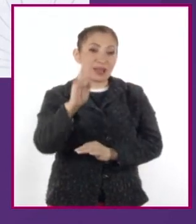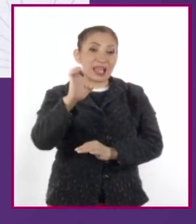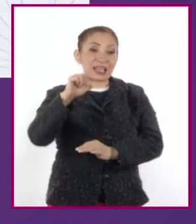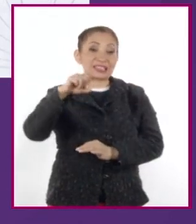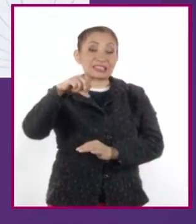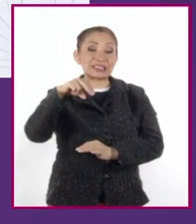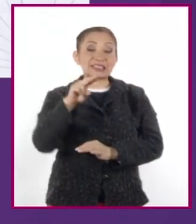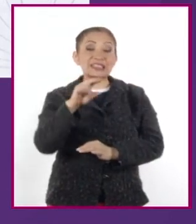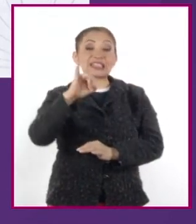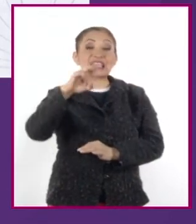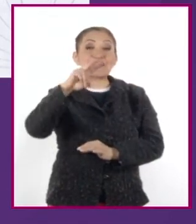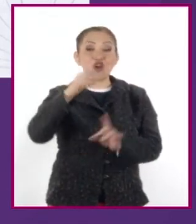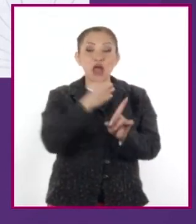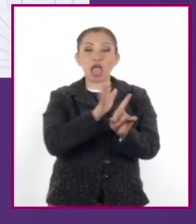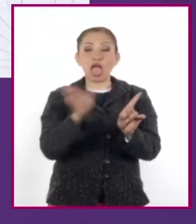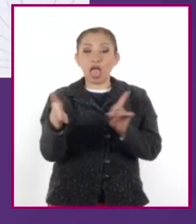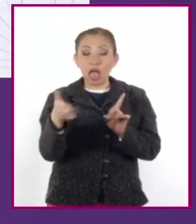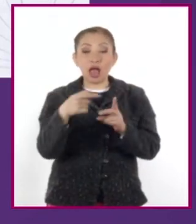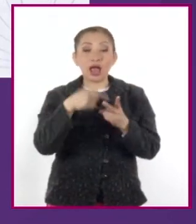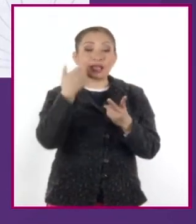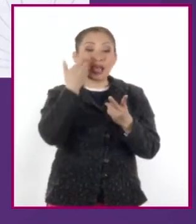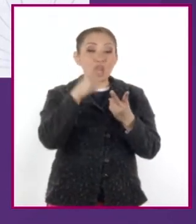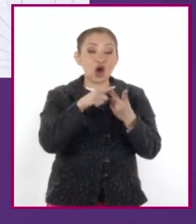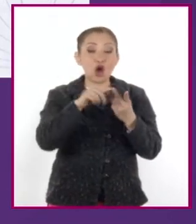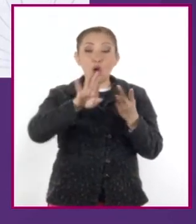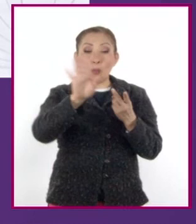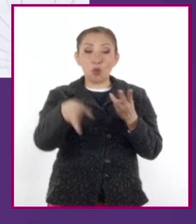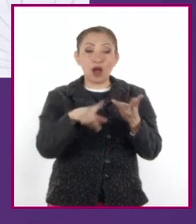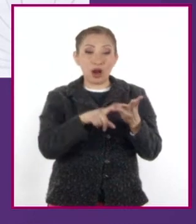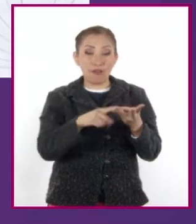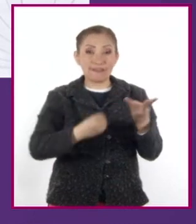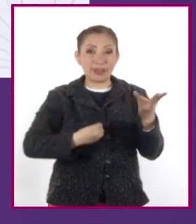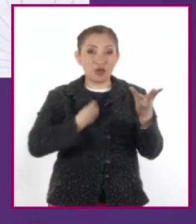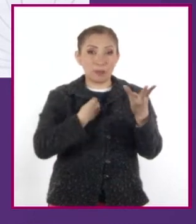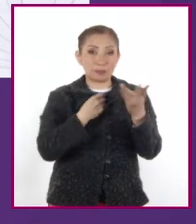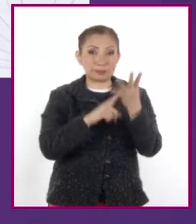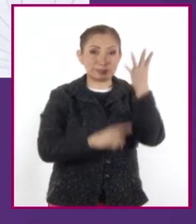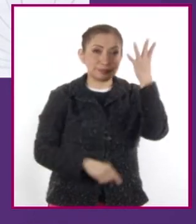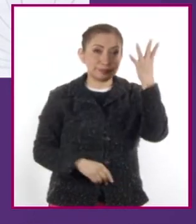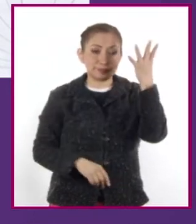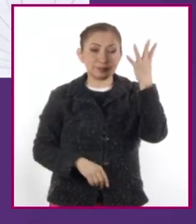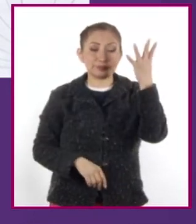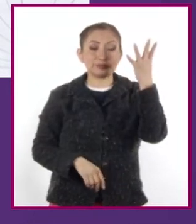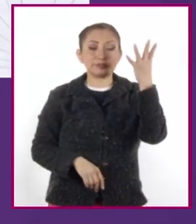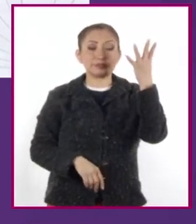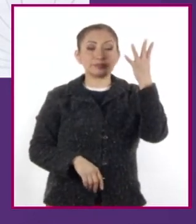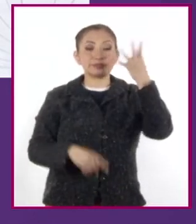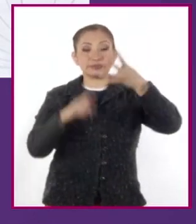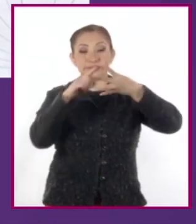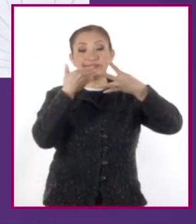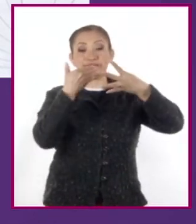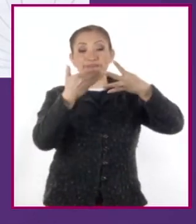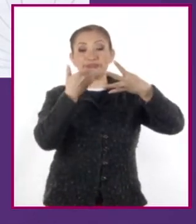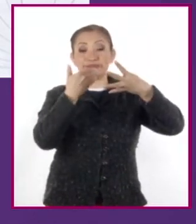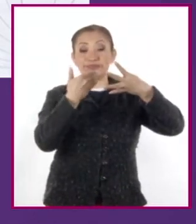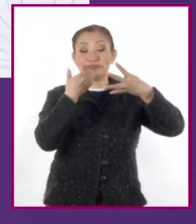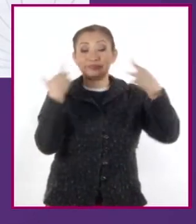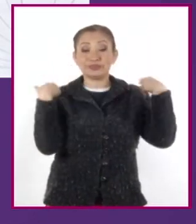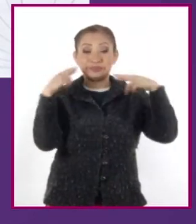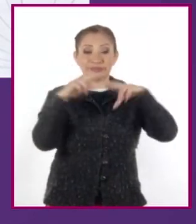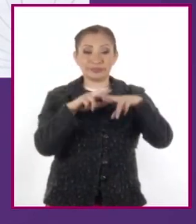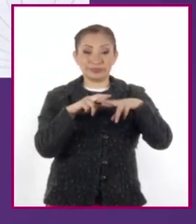Esquivo, quiero, muero, vivo. Muy bien,